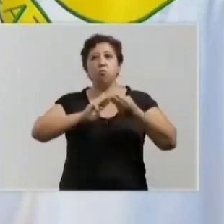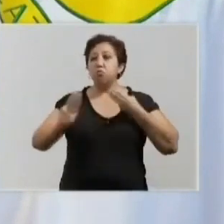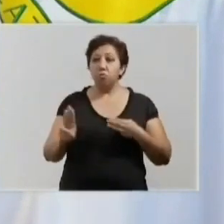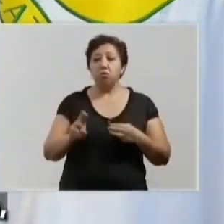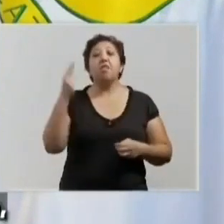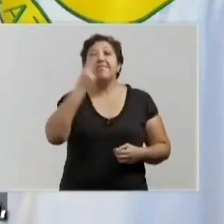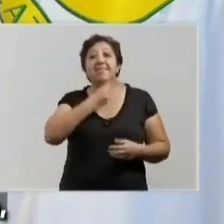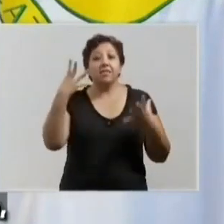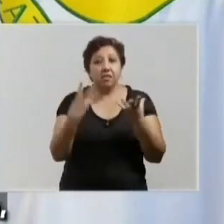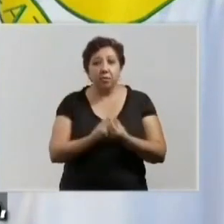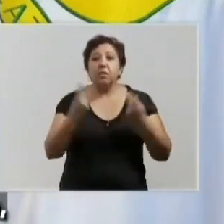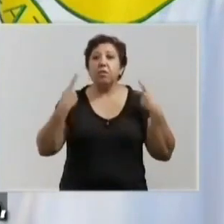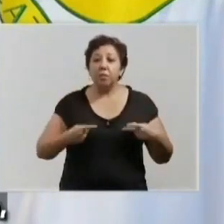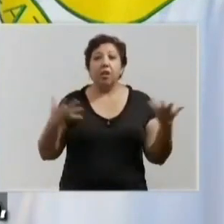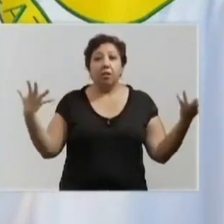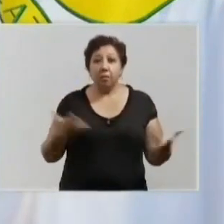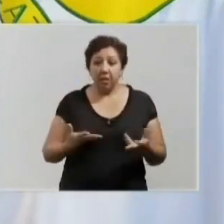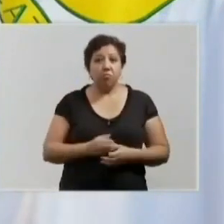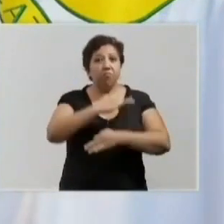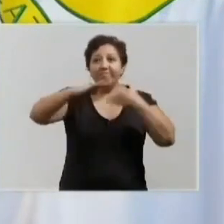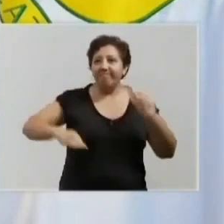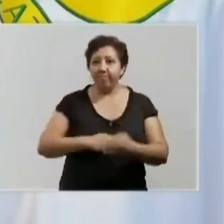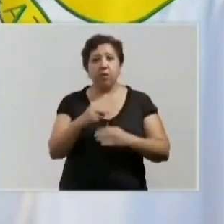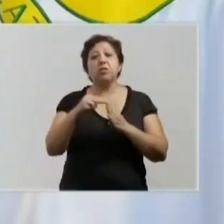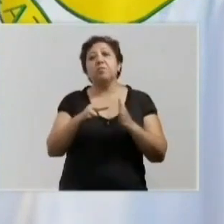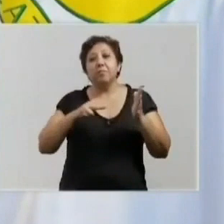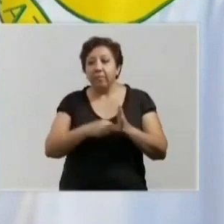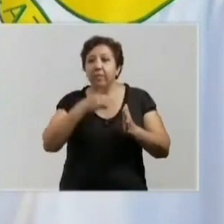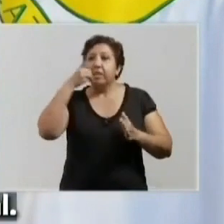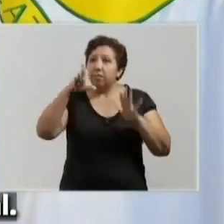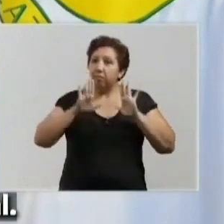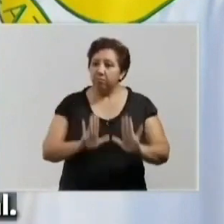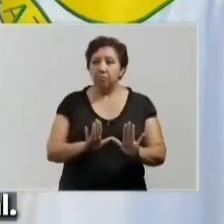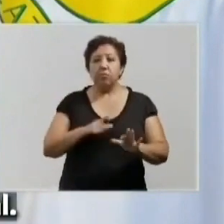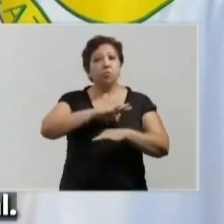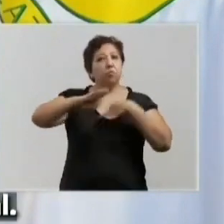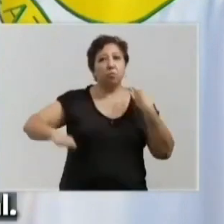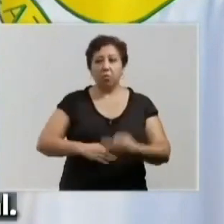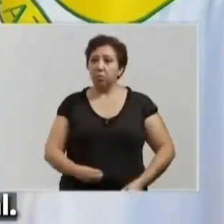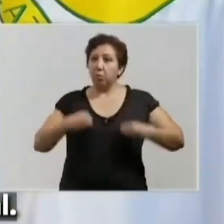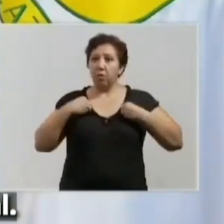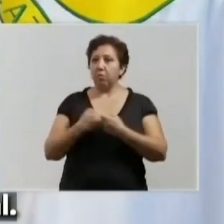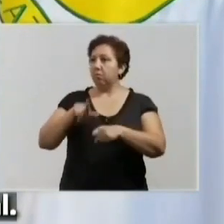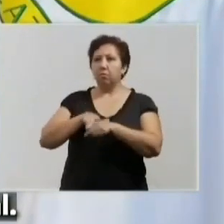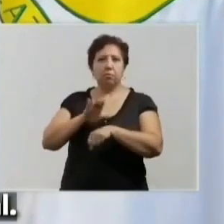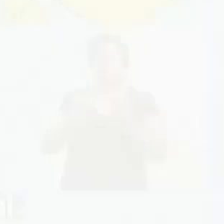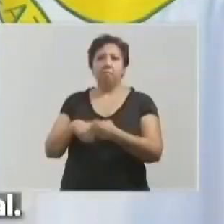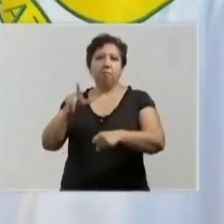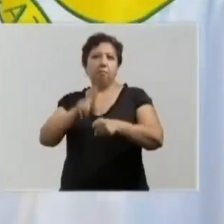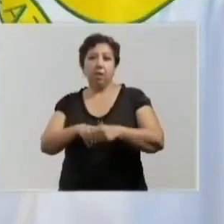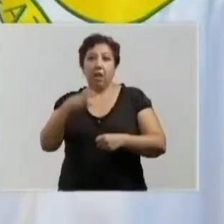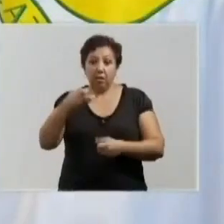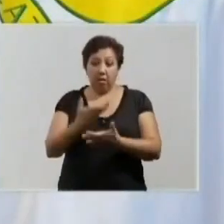y en el mundo. Necesitamos que la gente aplique sin excepción las medidas de prevención y restrinja totalmente la vida social.